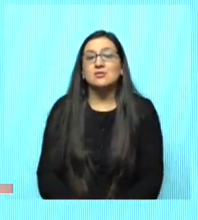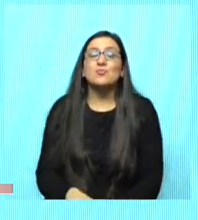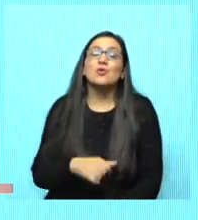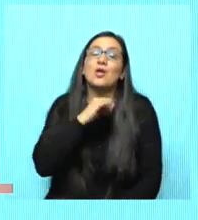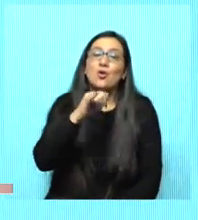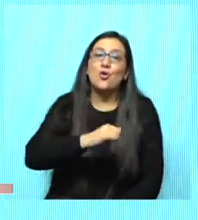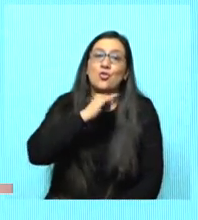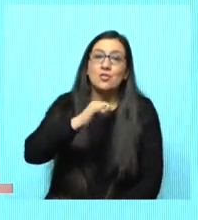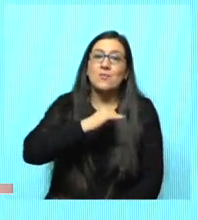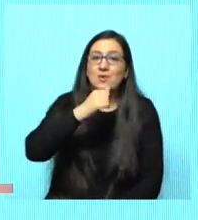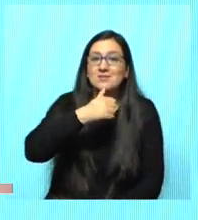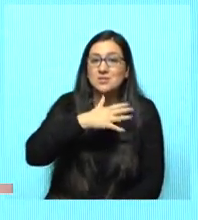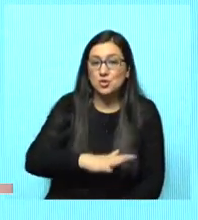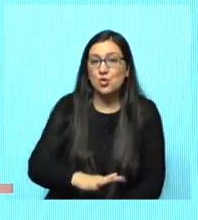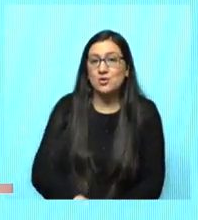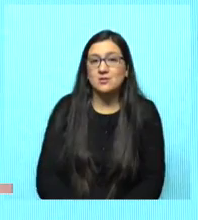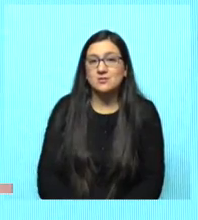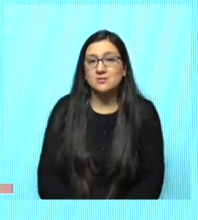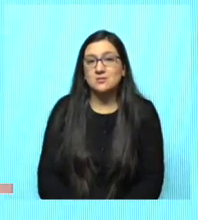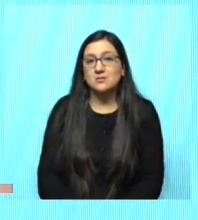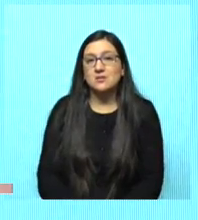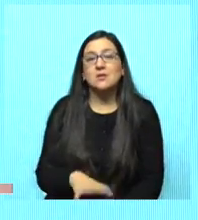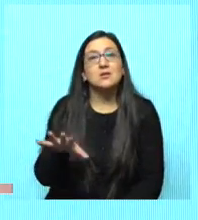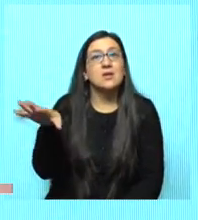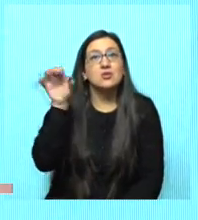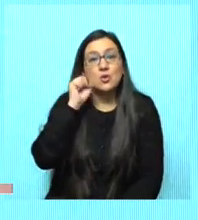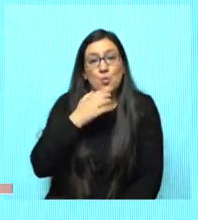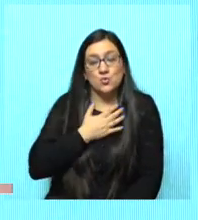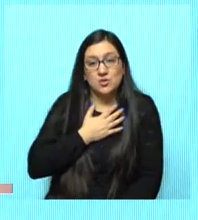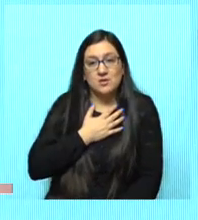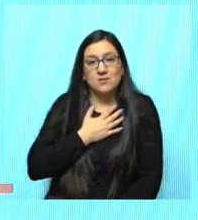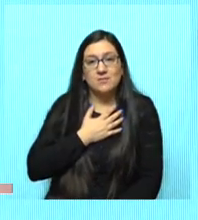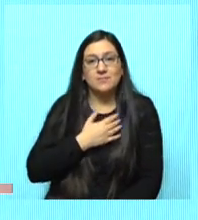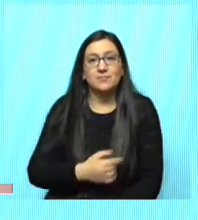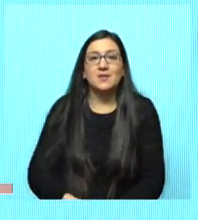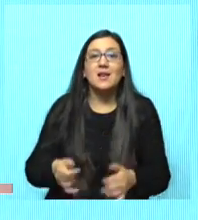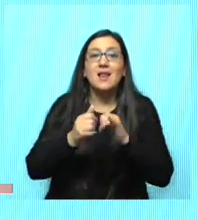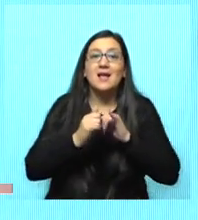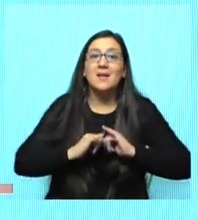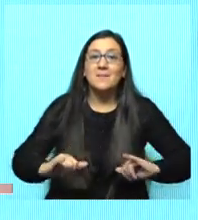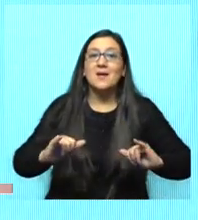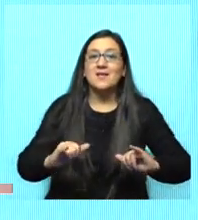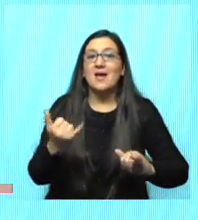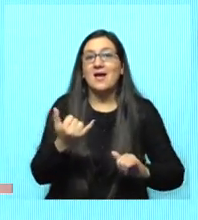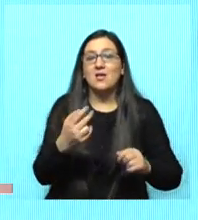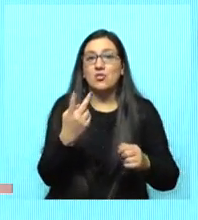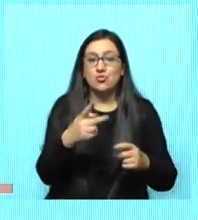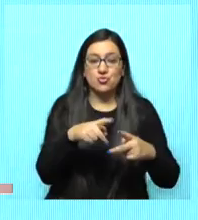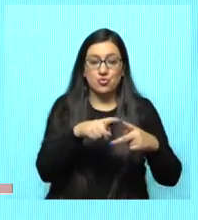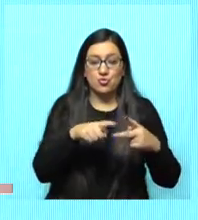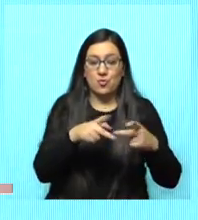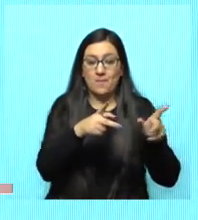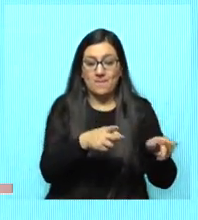y hacer valer nuestros derechos, ¿no? Hacer escuchar nuestra voz. Y la campaña en realidad se divide más o menos en 2 partes. Primero